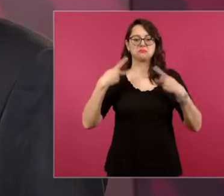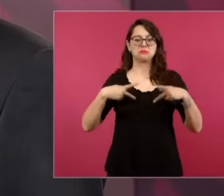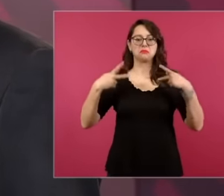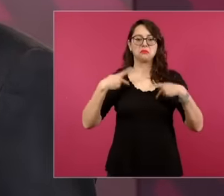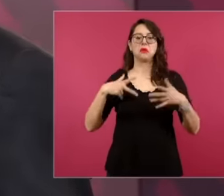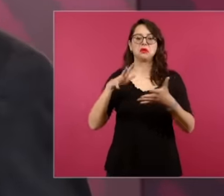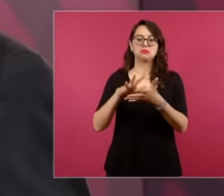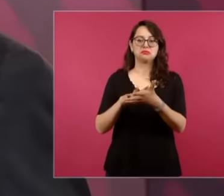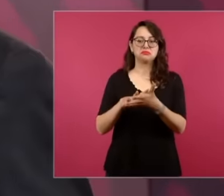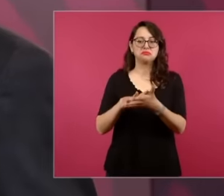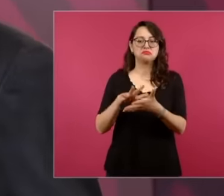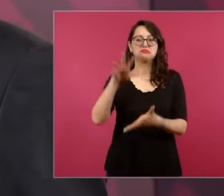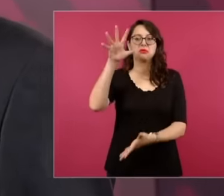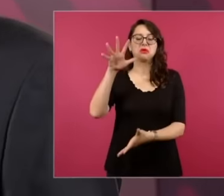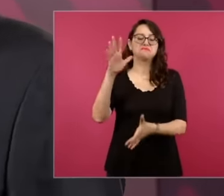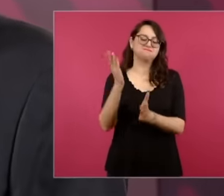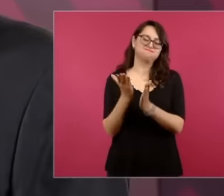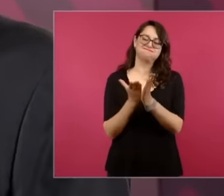es muy leal,